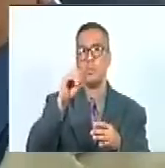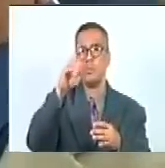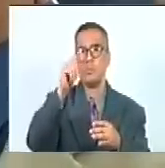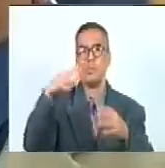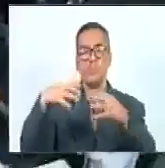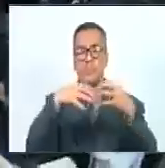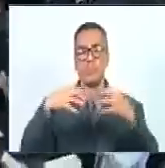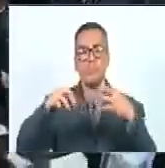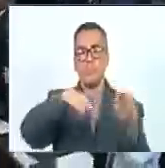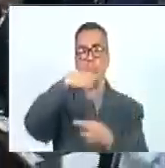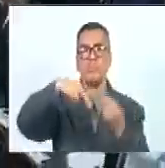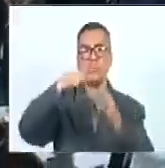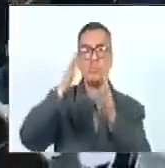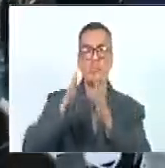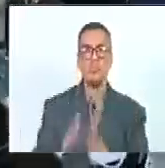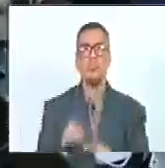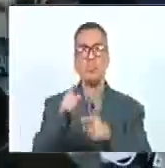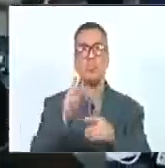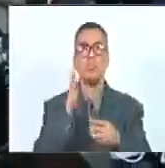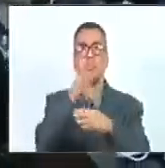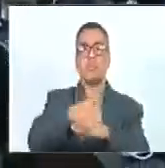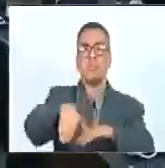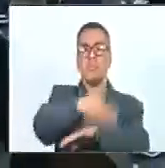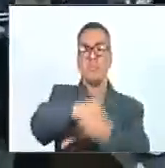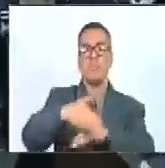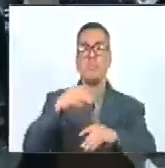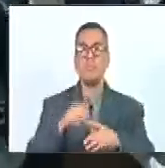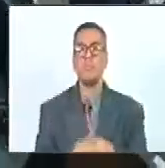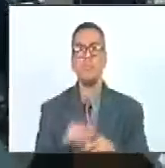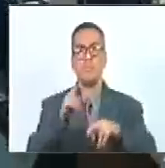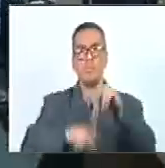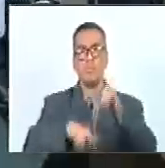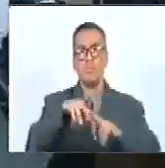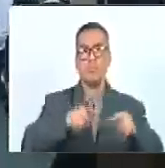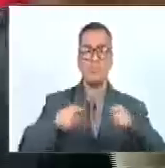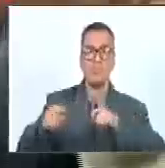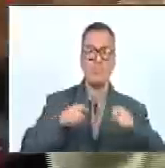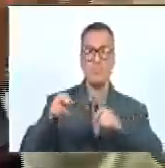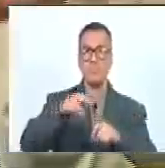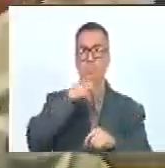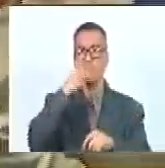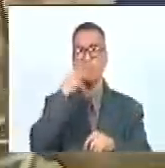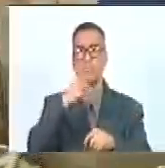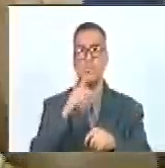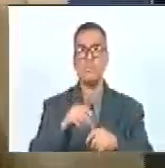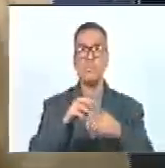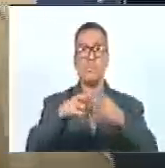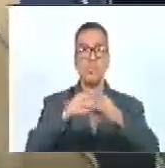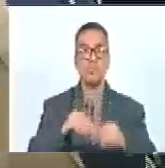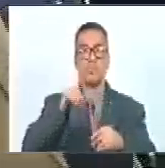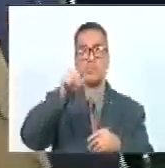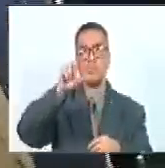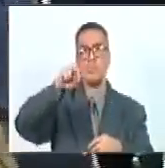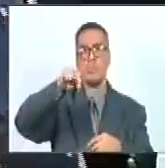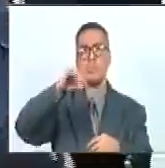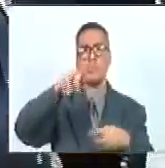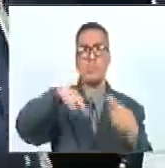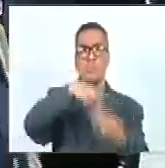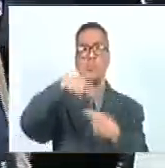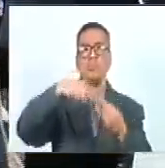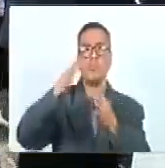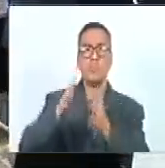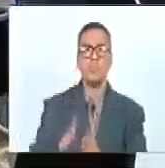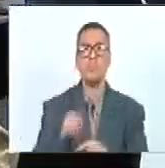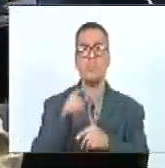las luchas revolucionarias, se fue a la calle a construir un movimiento político marxista-leninista